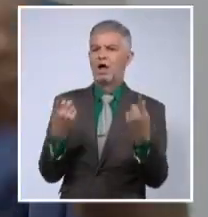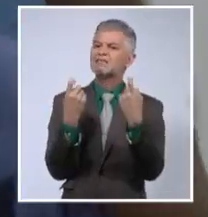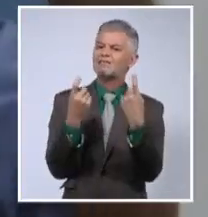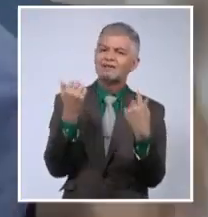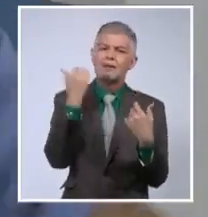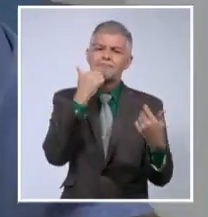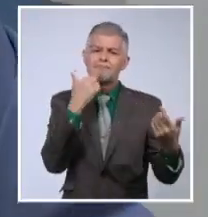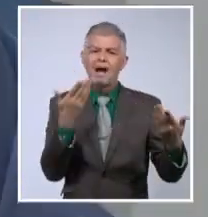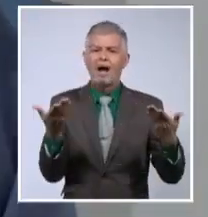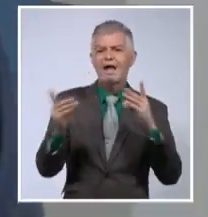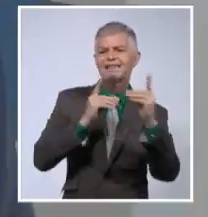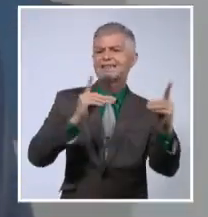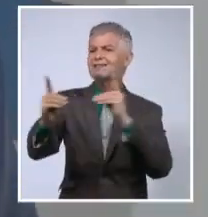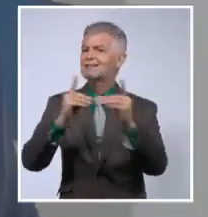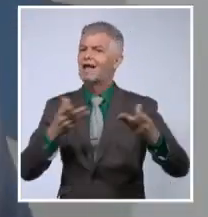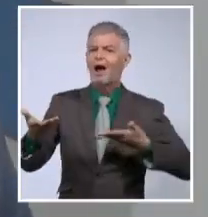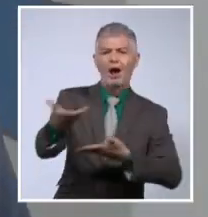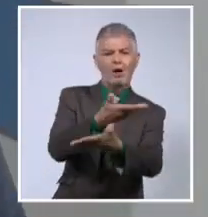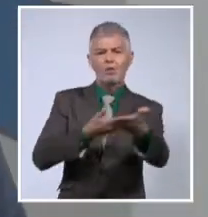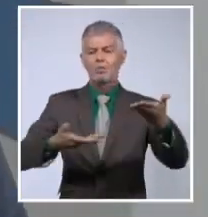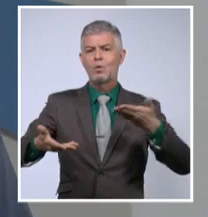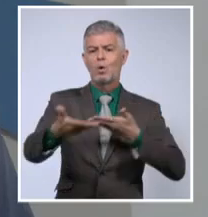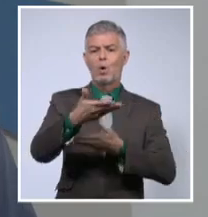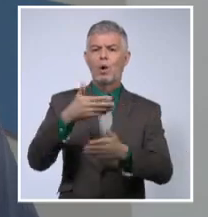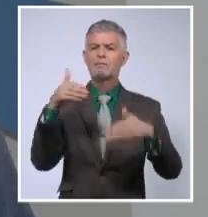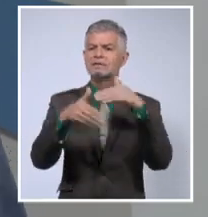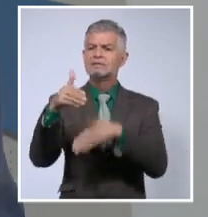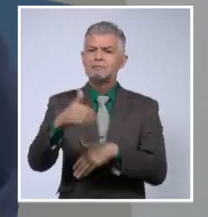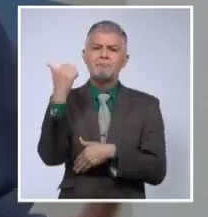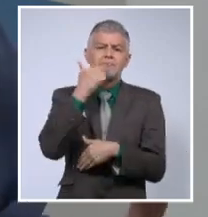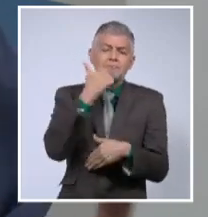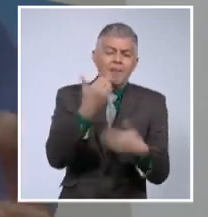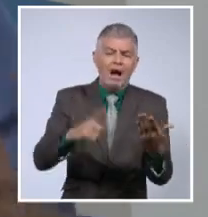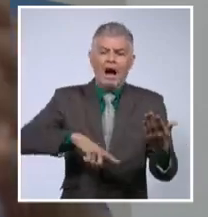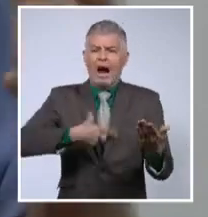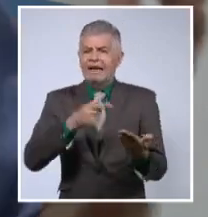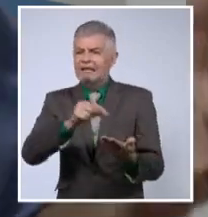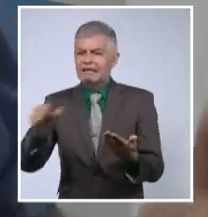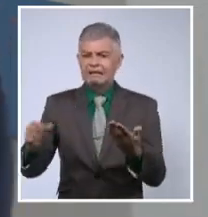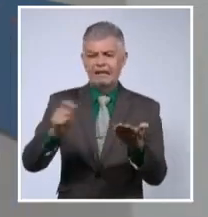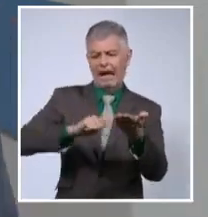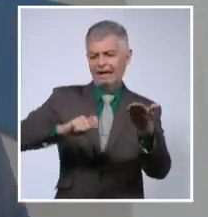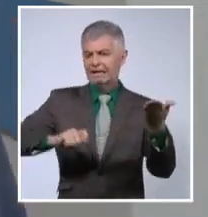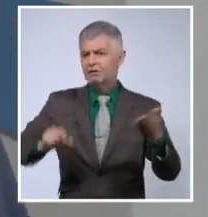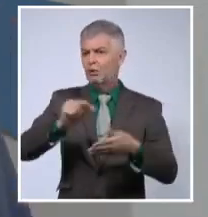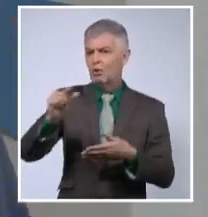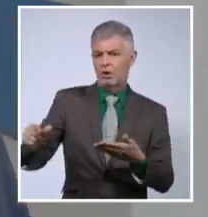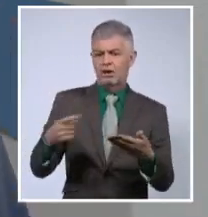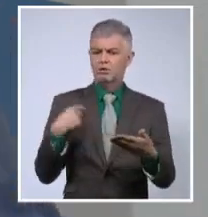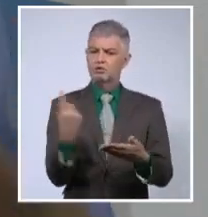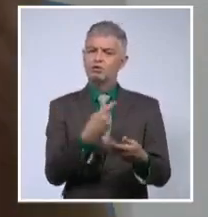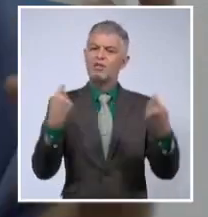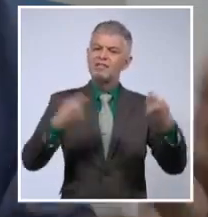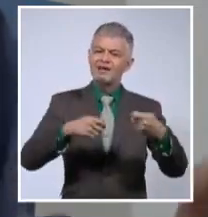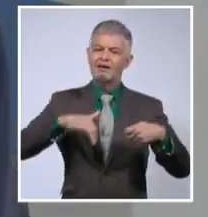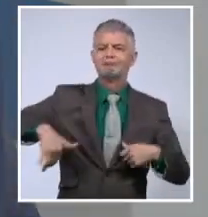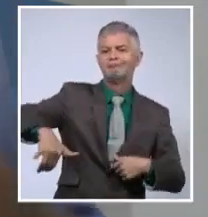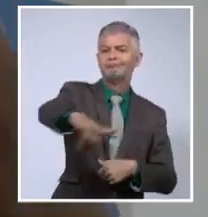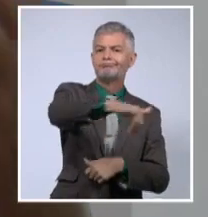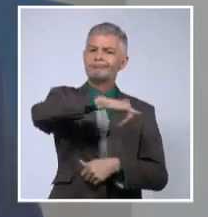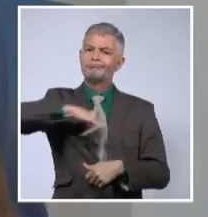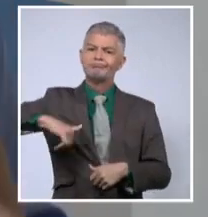que participen más artistas y escritores y de que encontremos un lenguaje común en el marco